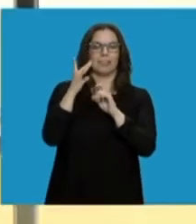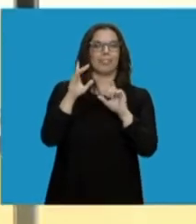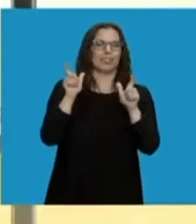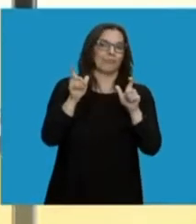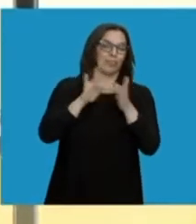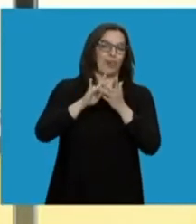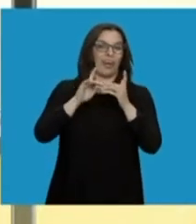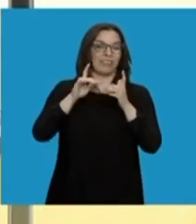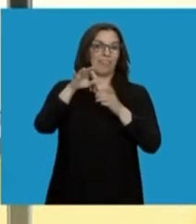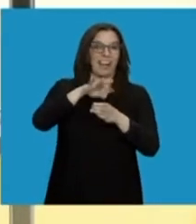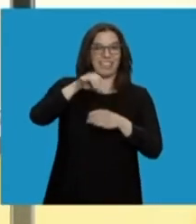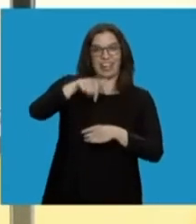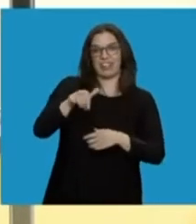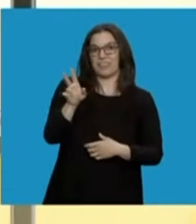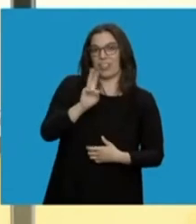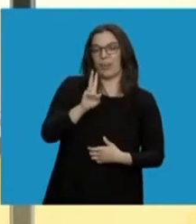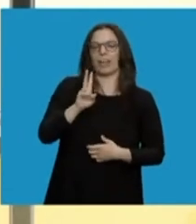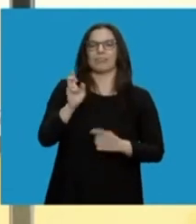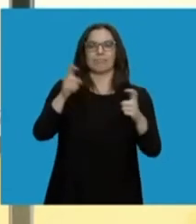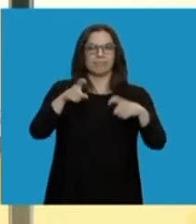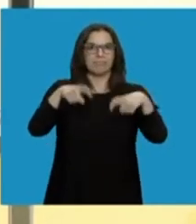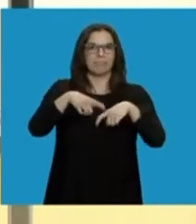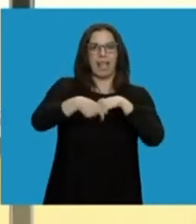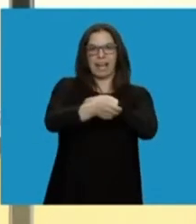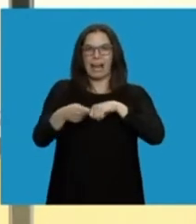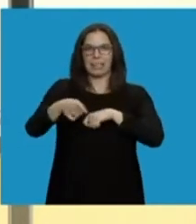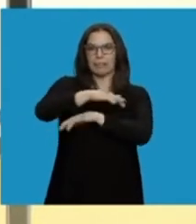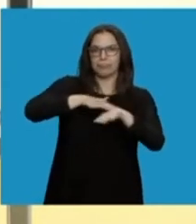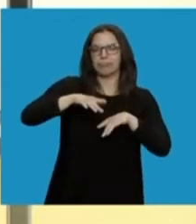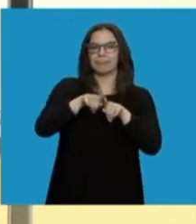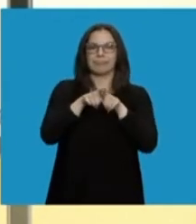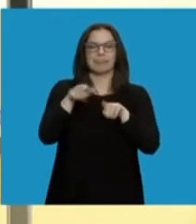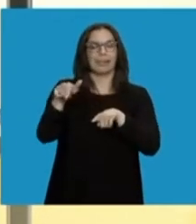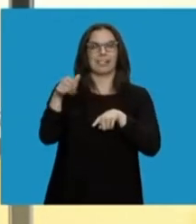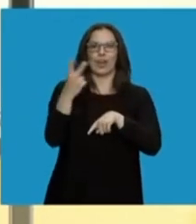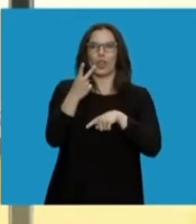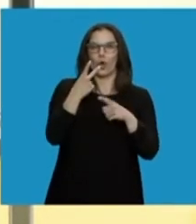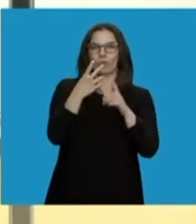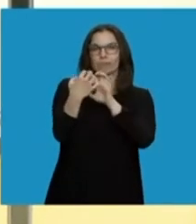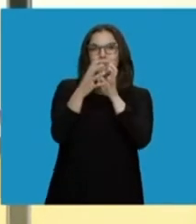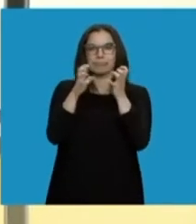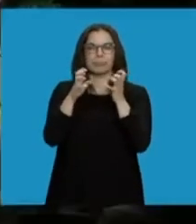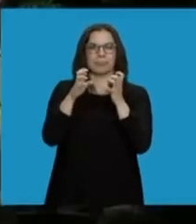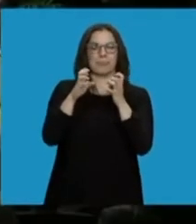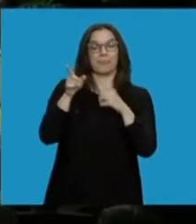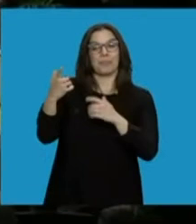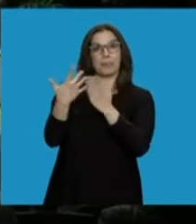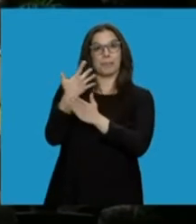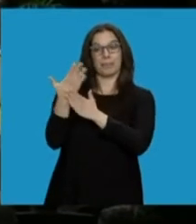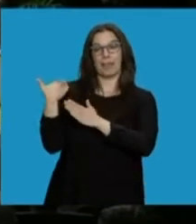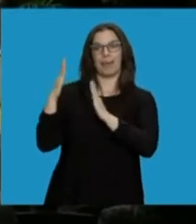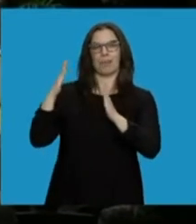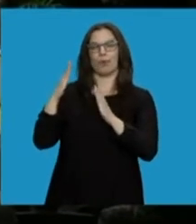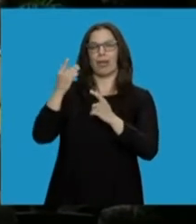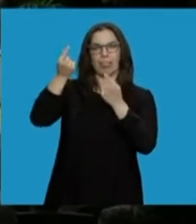cartas en una cafetería de aquí, de Valladolid. Esta es la sencilla y la única verdad. Me contó muchos detalles en su